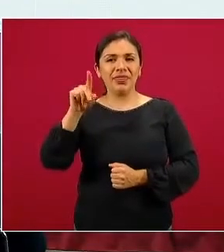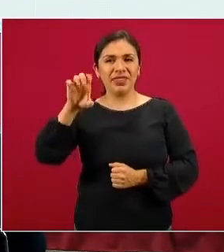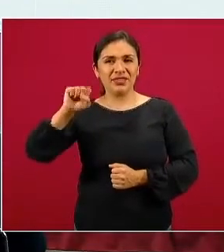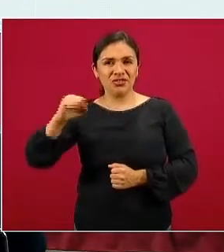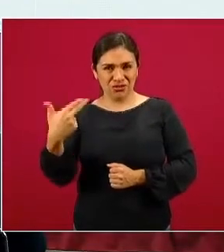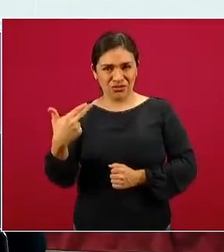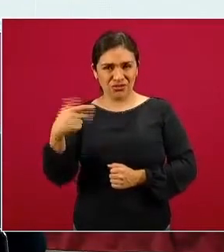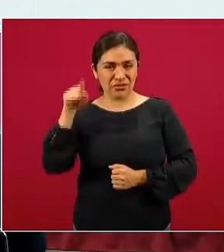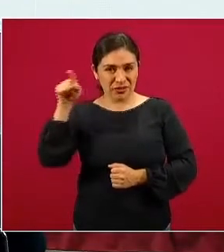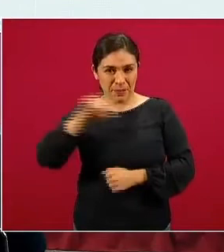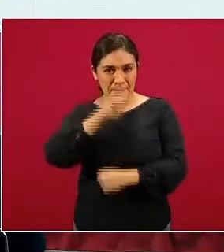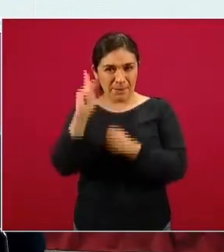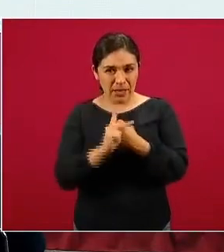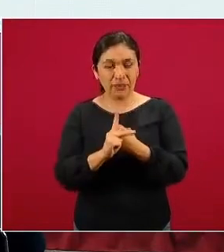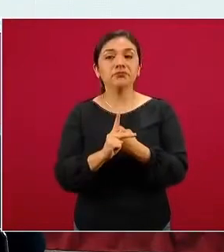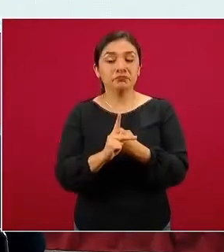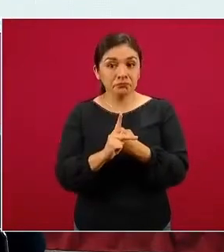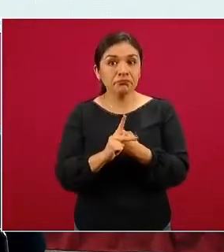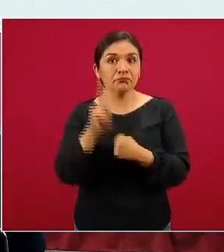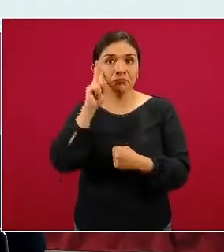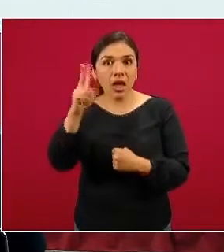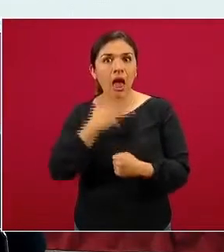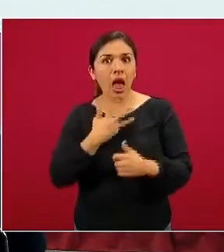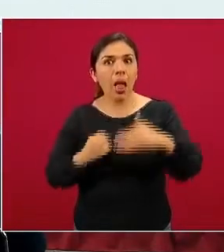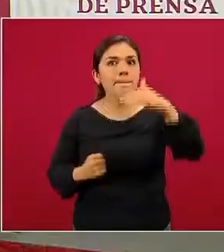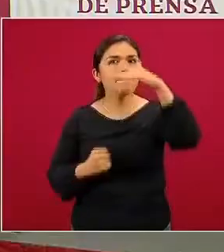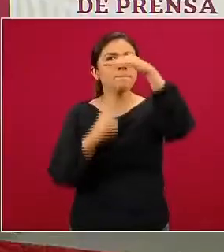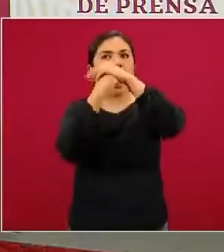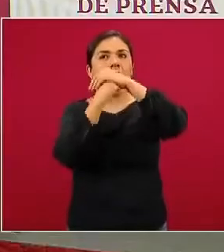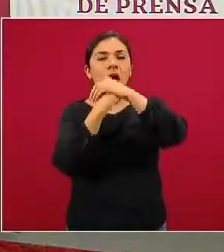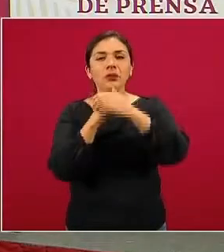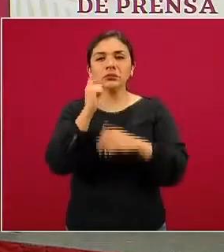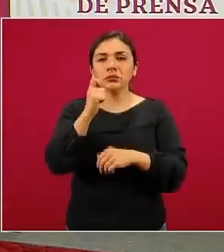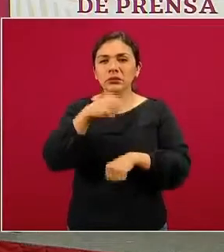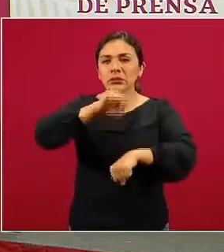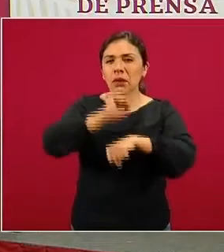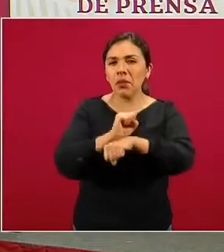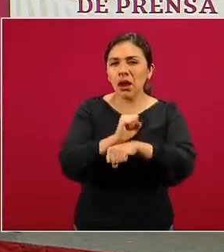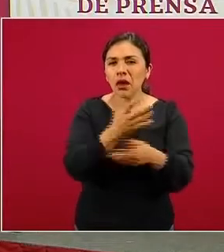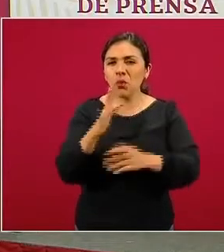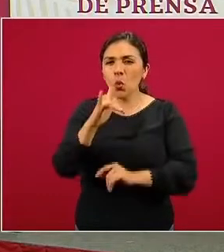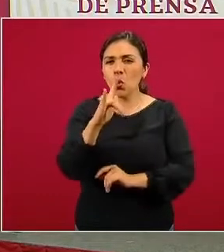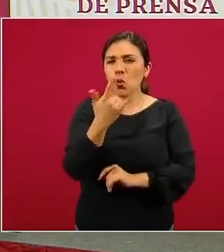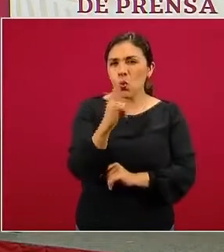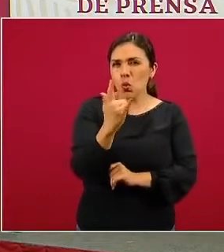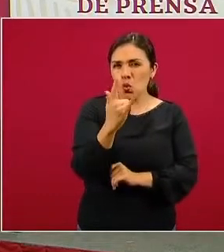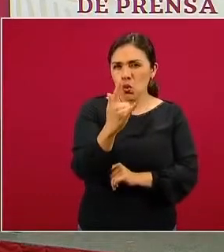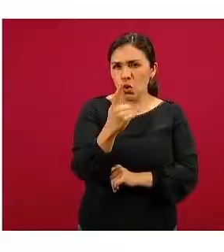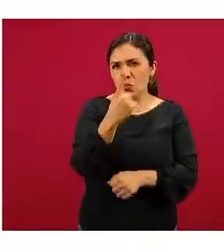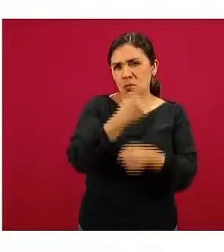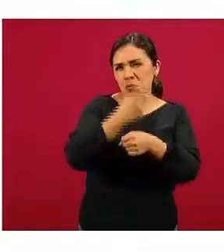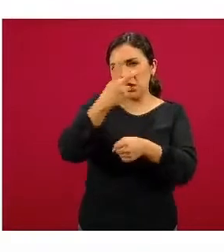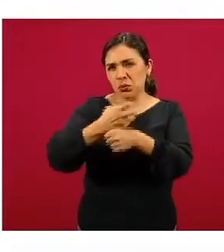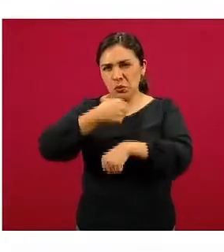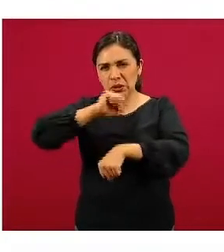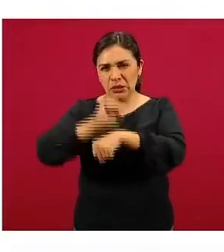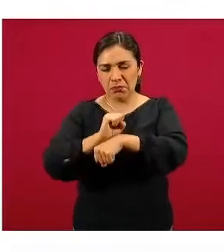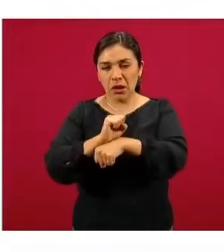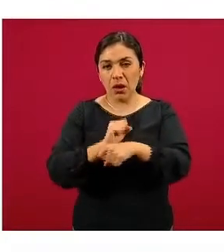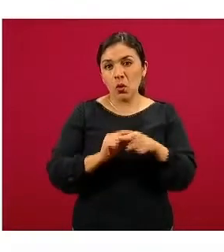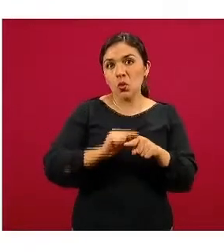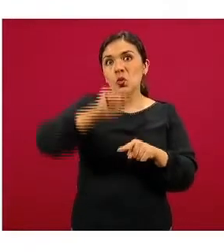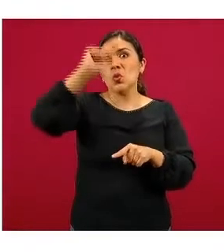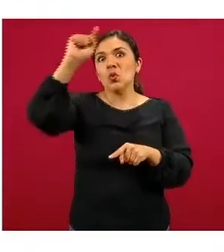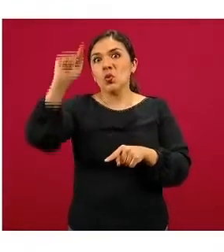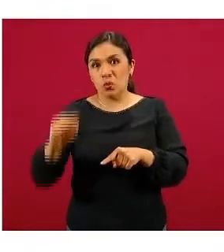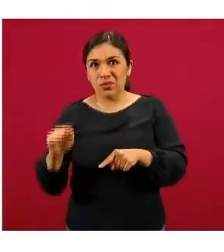Bangladesh. Bangladesh sí muestra un pico que se dio en las 2 primeras semanas de julio, una curva y